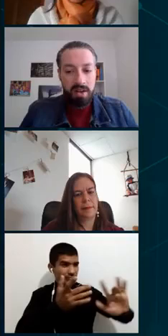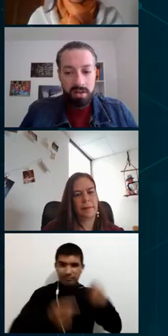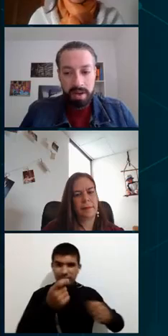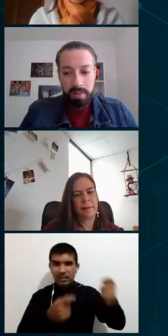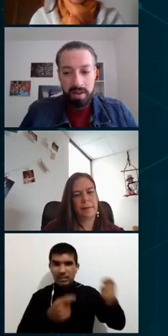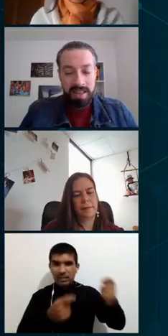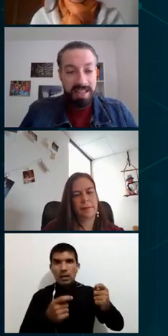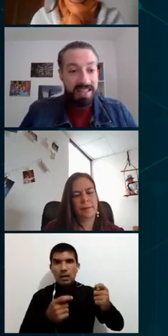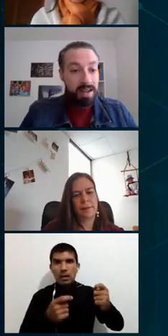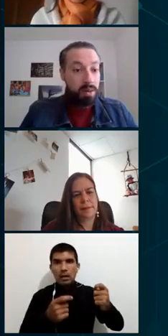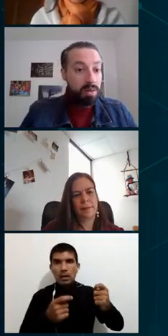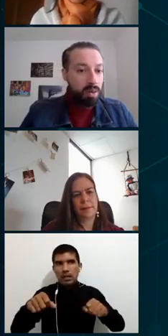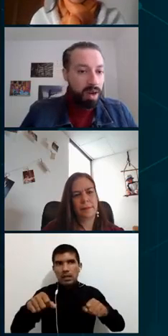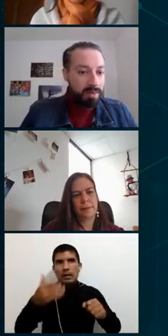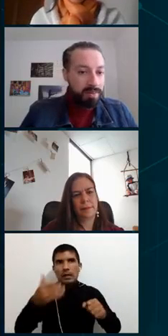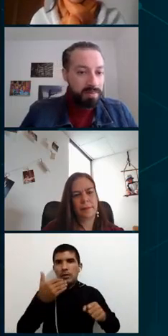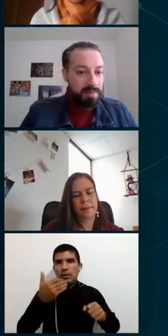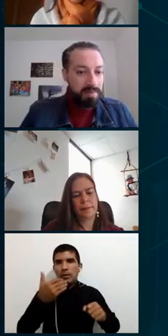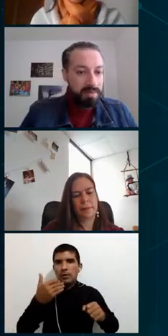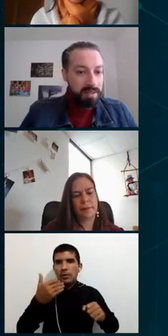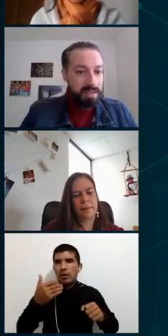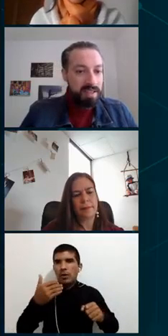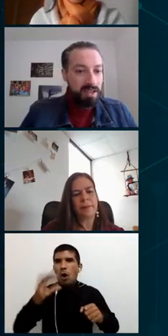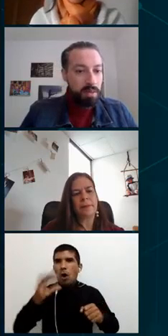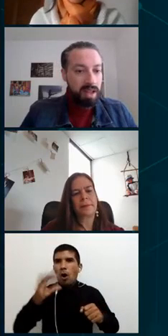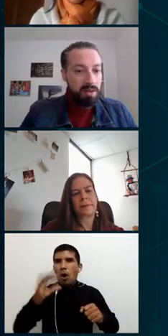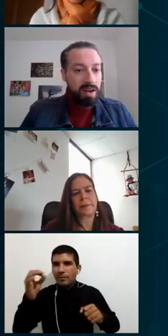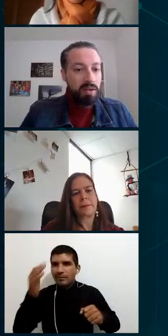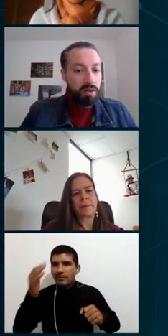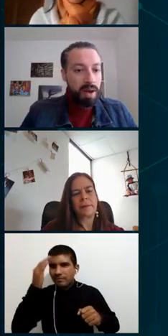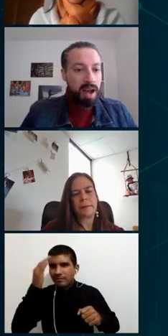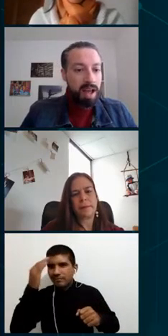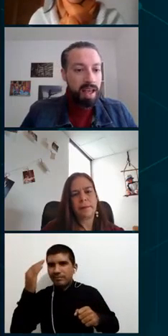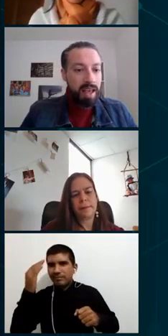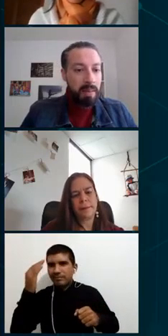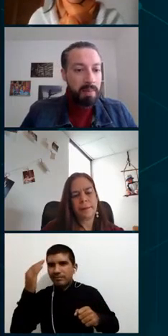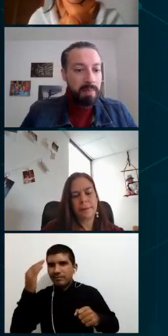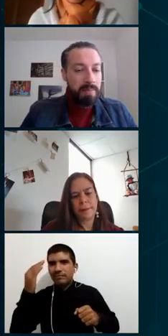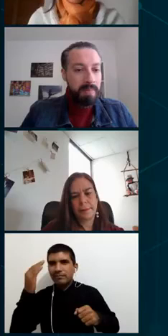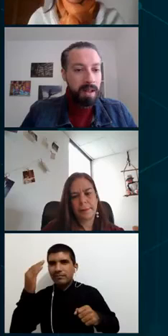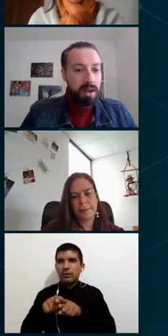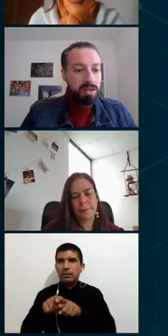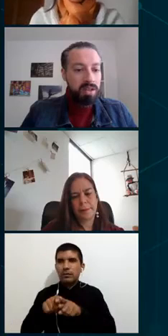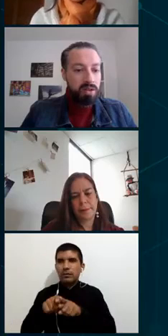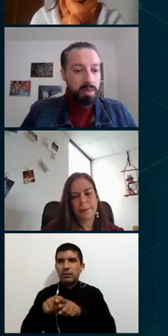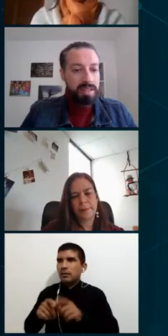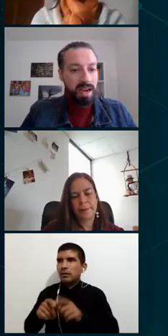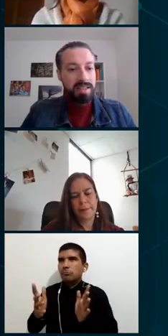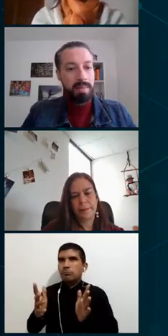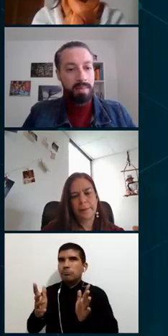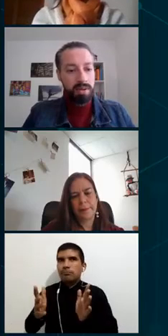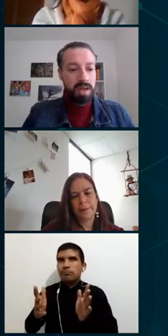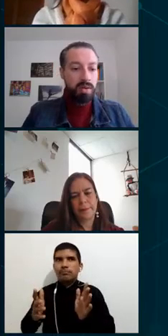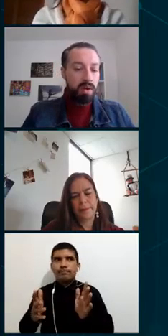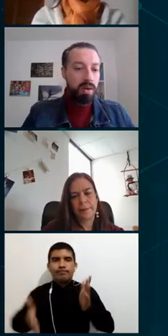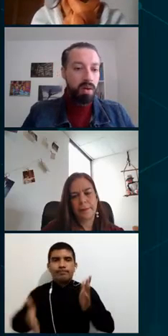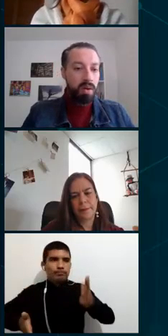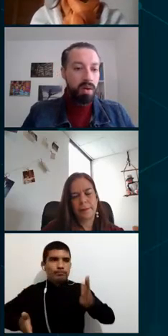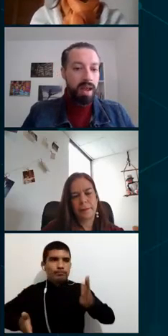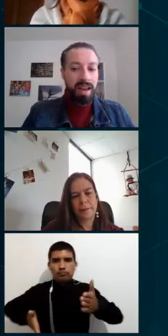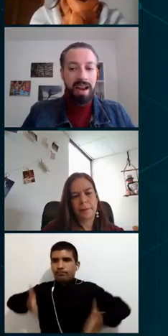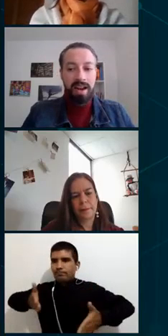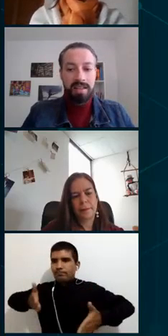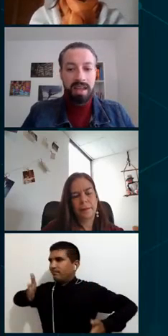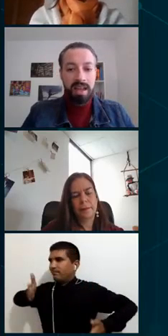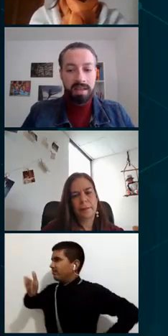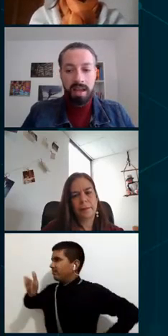toca algo súper importante y es la cultura. Y es como de alguna forma los centros comerciales apoyan